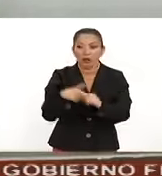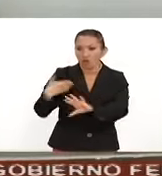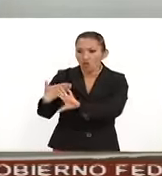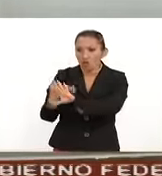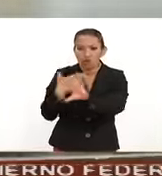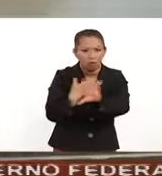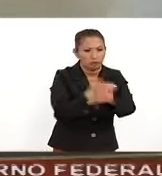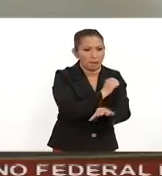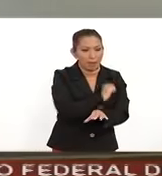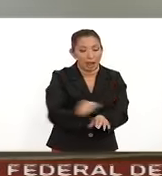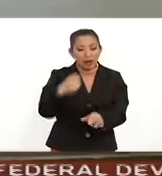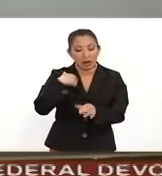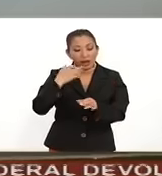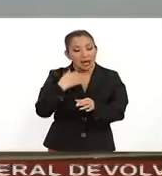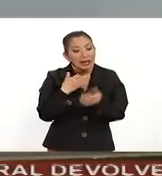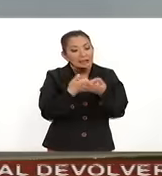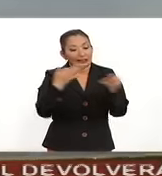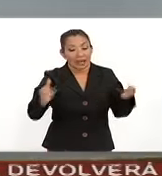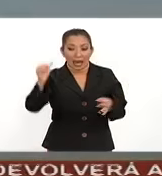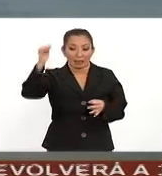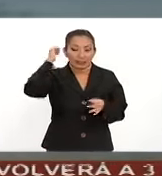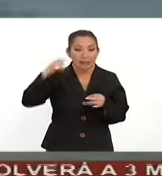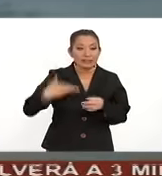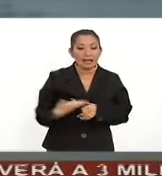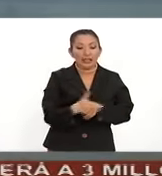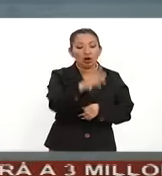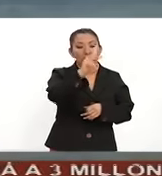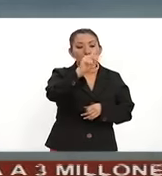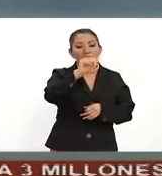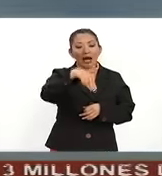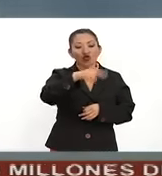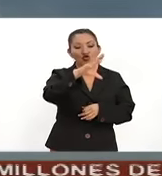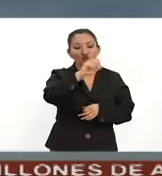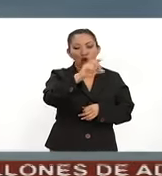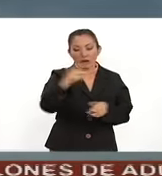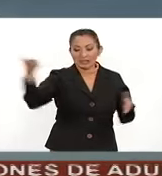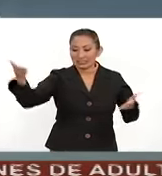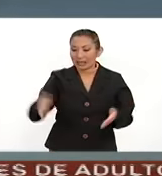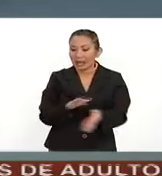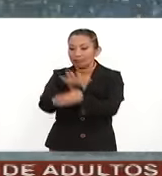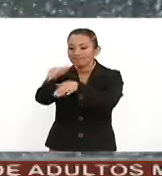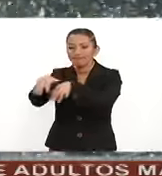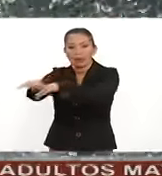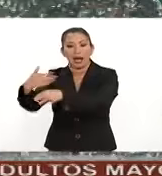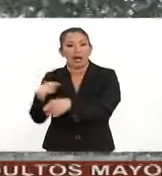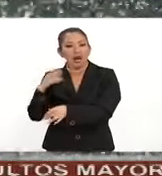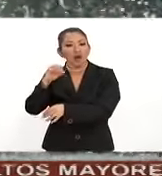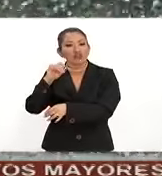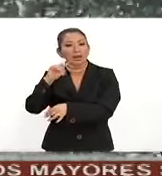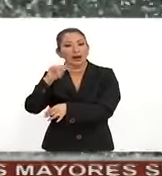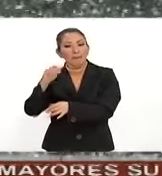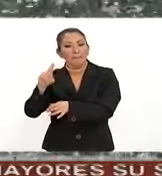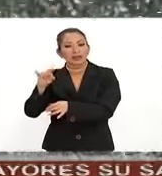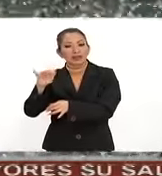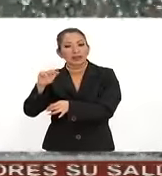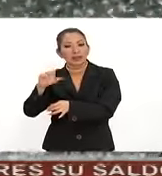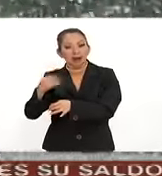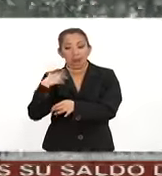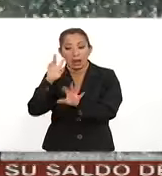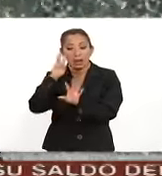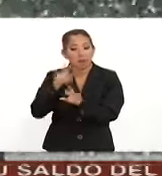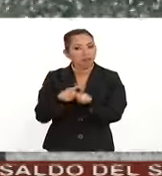ilícitos justamente en el territorio que está detrás de mí. Es el río Pánuco, que desemboca al Océano Pacífico. Esto con el único fin de